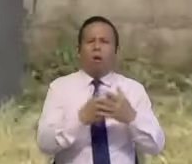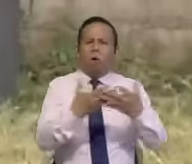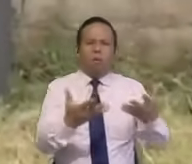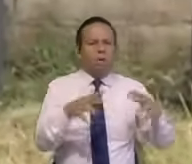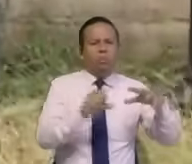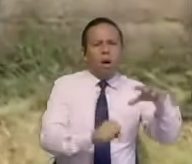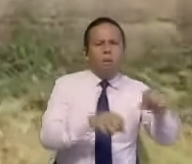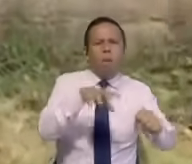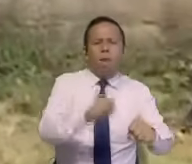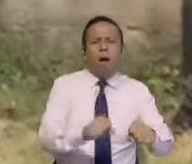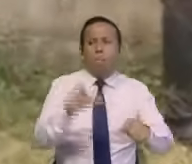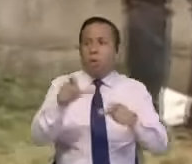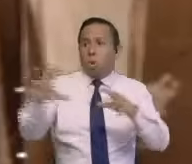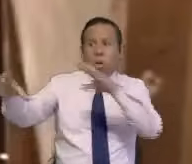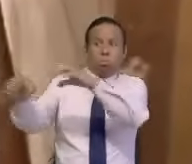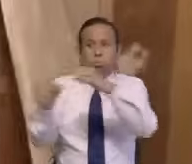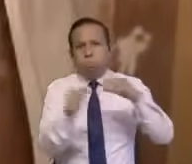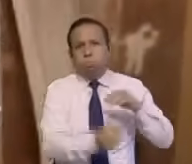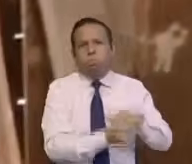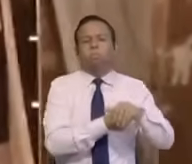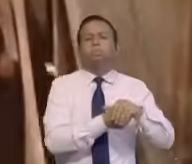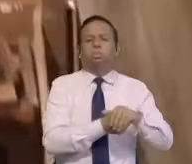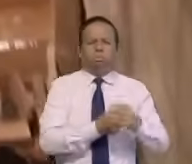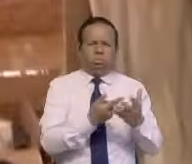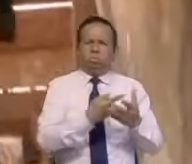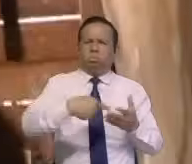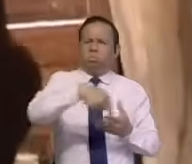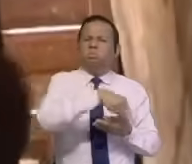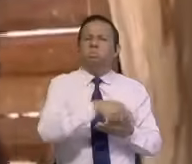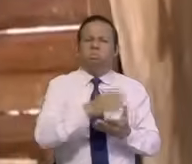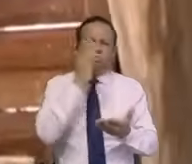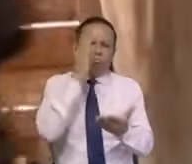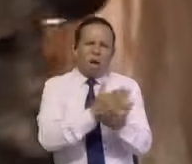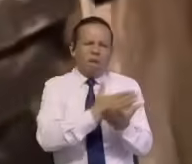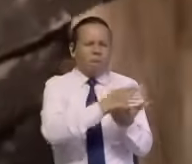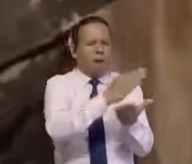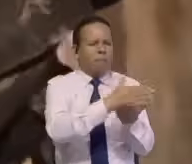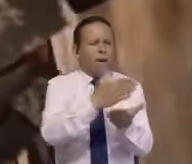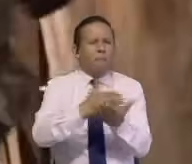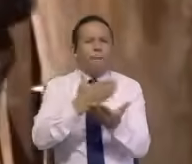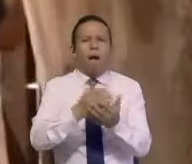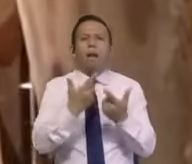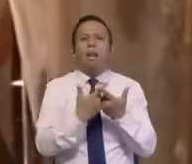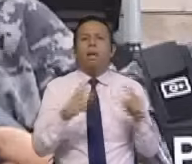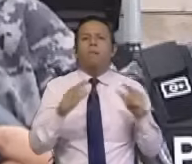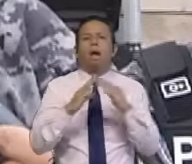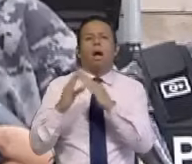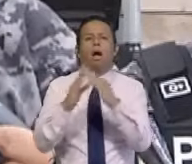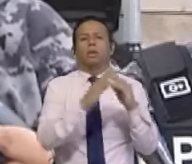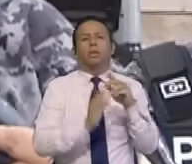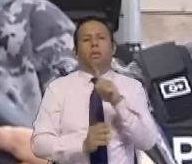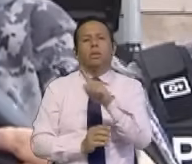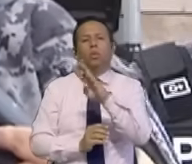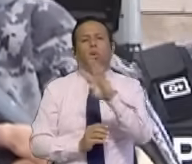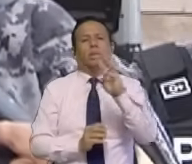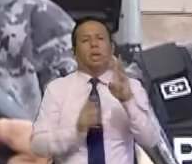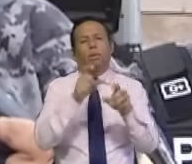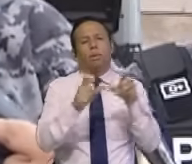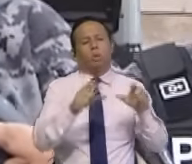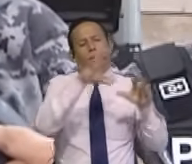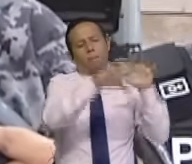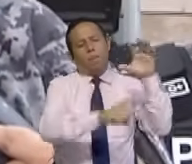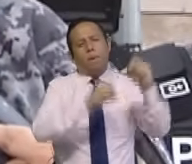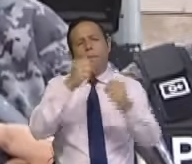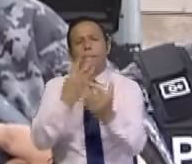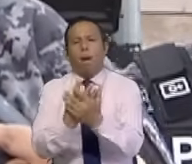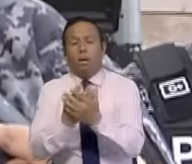llevar a personas secuestradas. Tenemos hasta el momento 146 personas detenidas. Tenemos 42 casos que han sido de